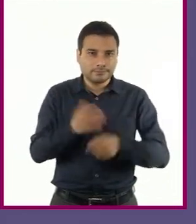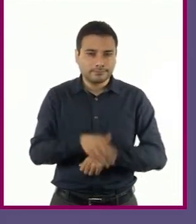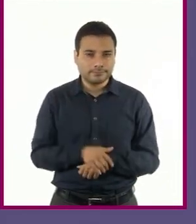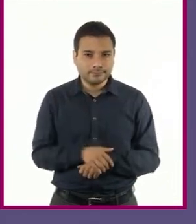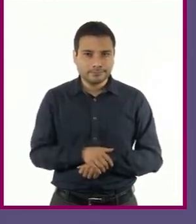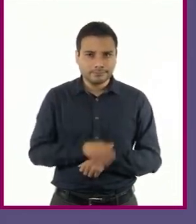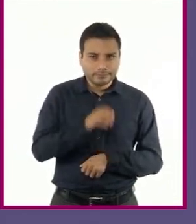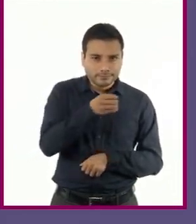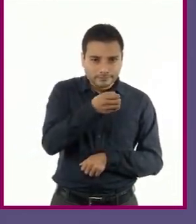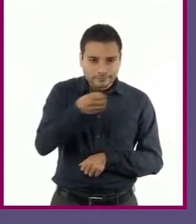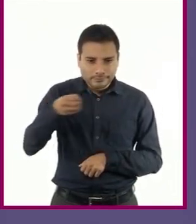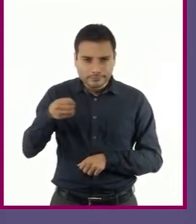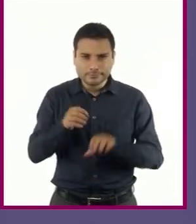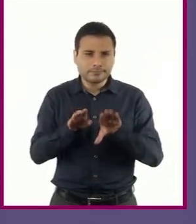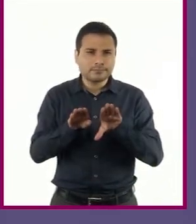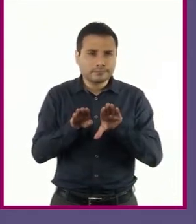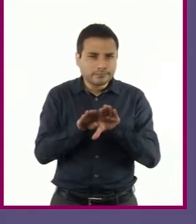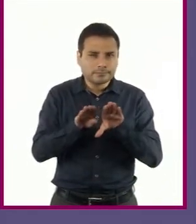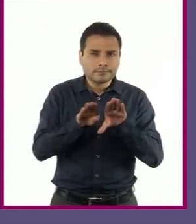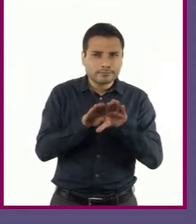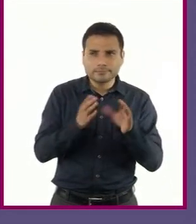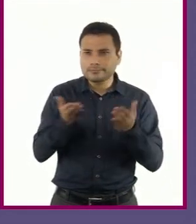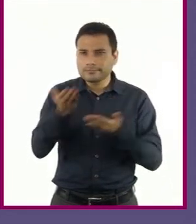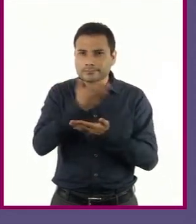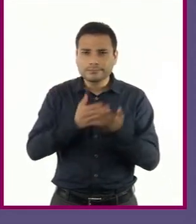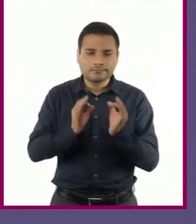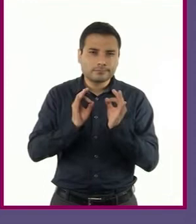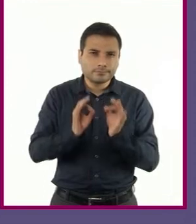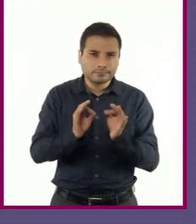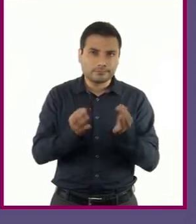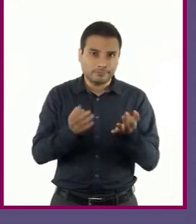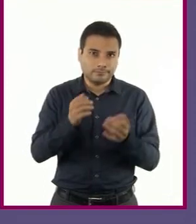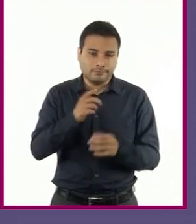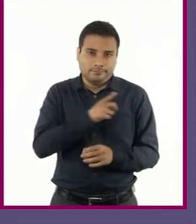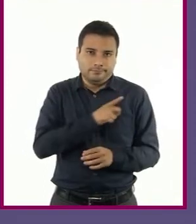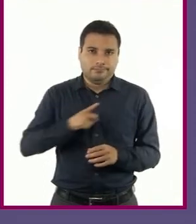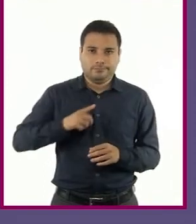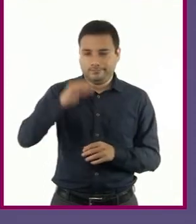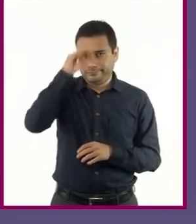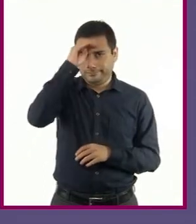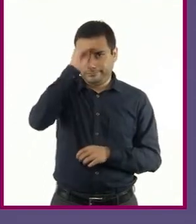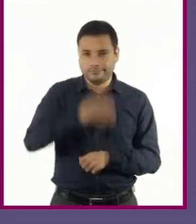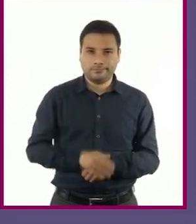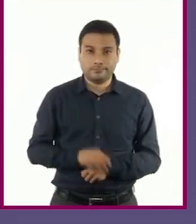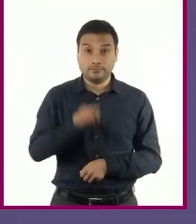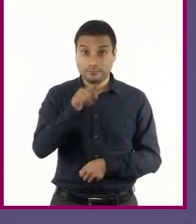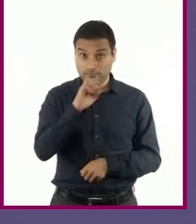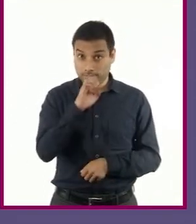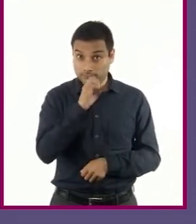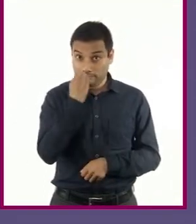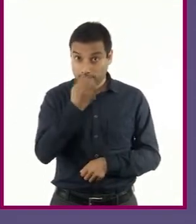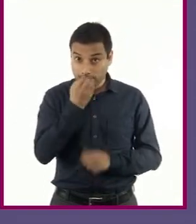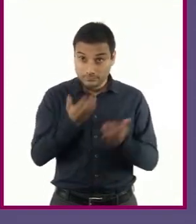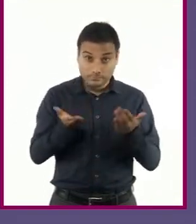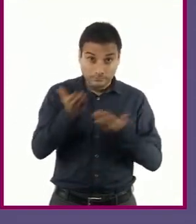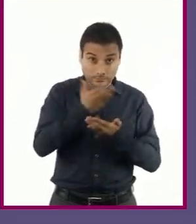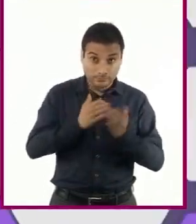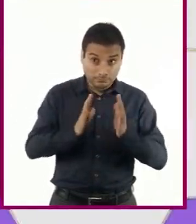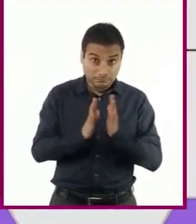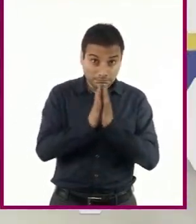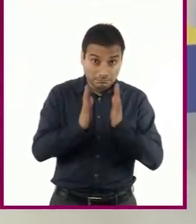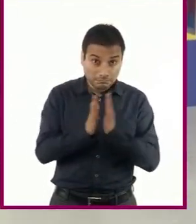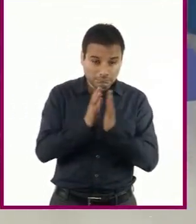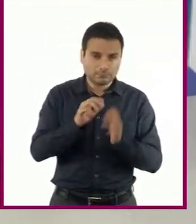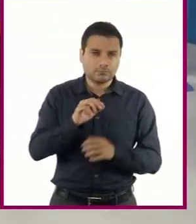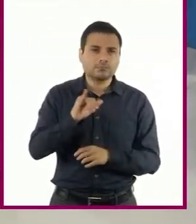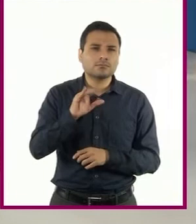cómo organizar una convivencia más equitativa y justa. ¿En su escuela existe una convivencia democrática?